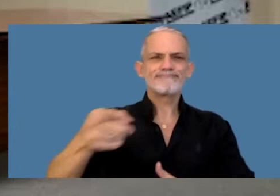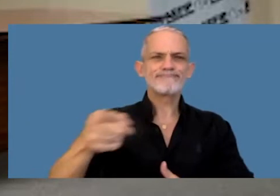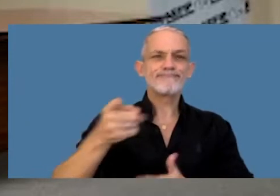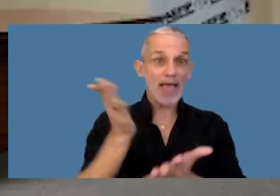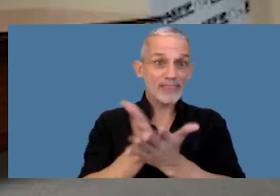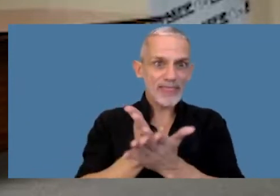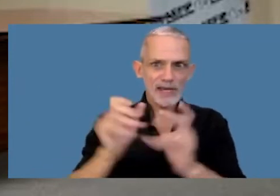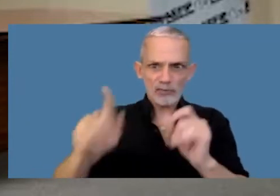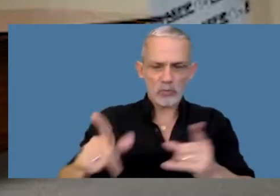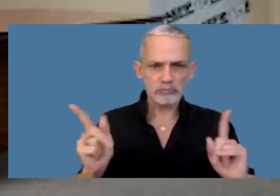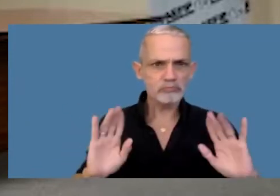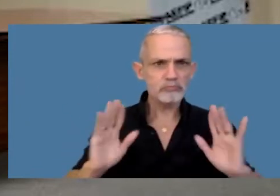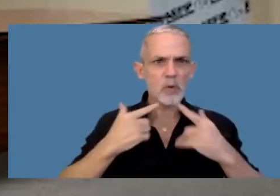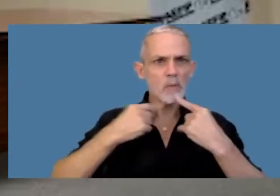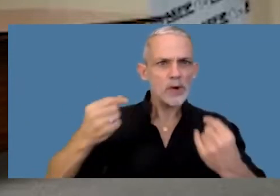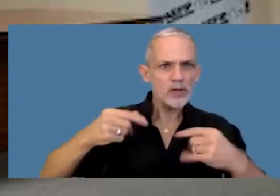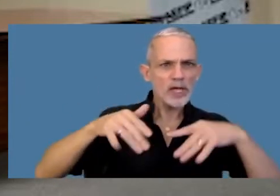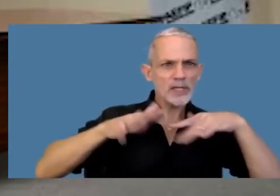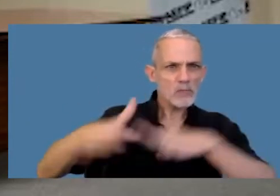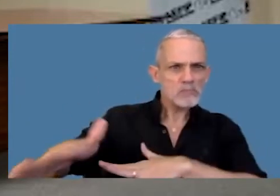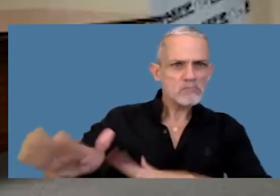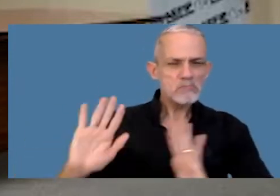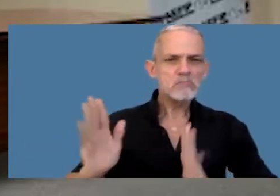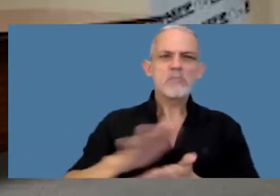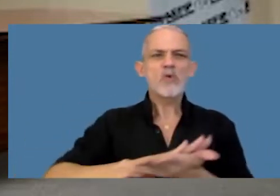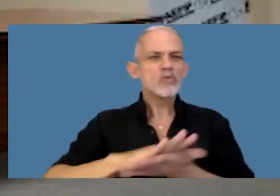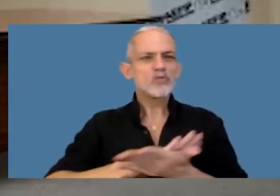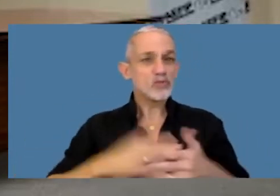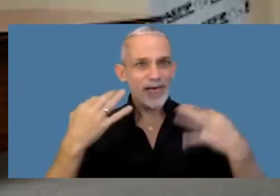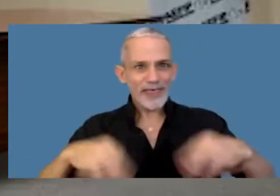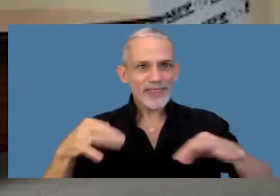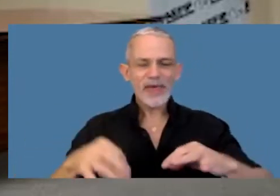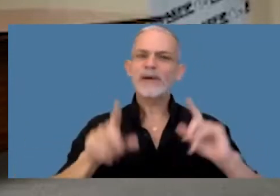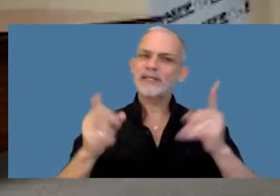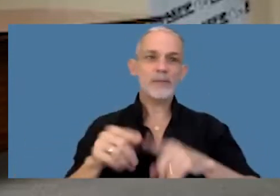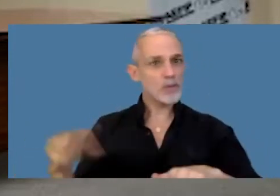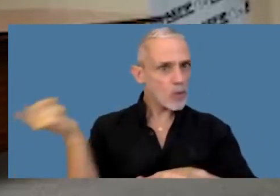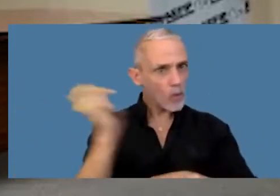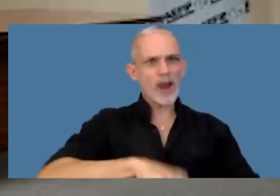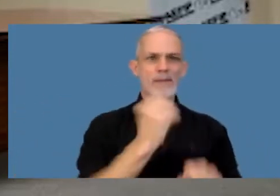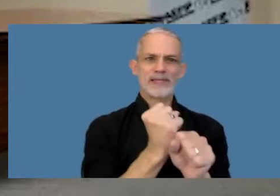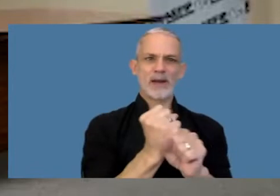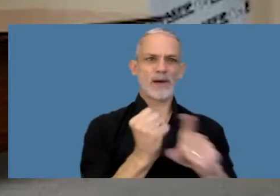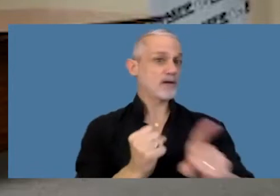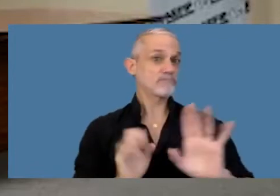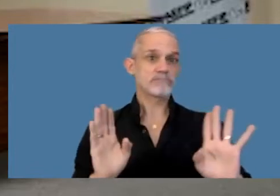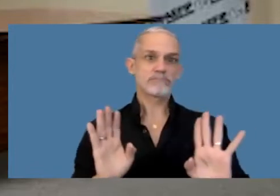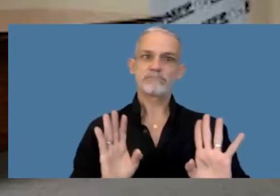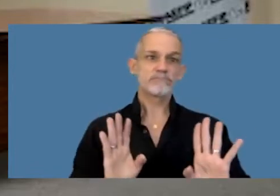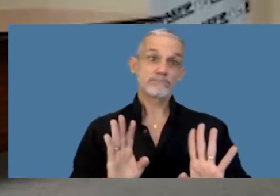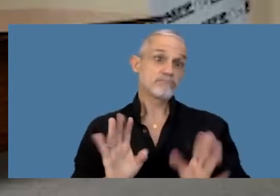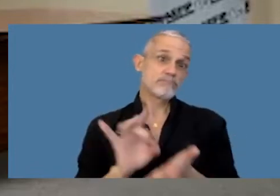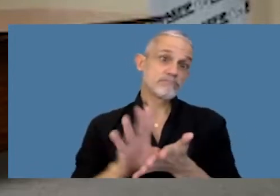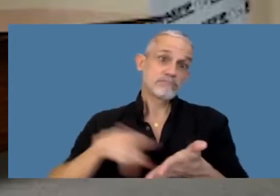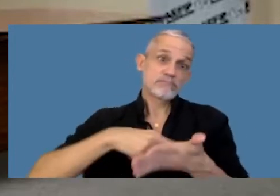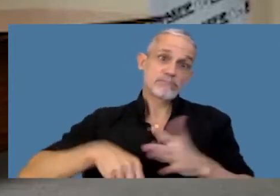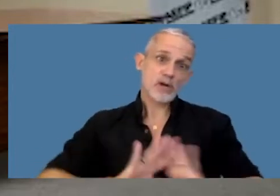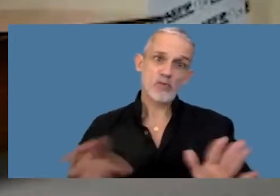derecho a una reparación, sino también la reinstalación. Y esto sí es